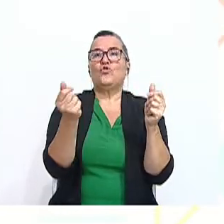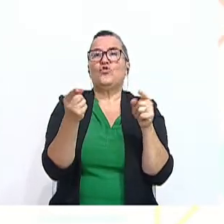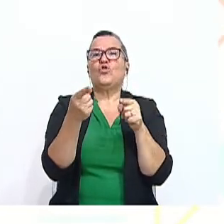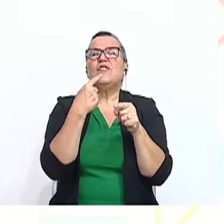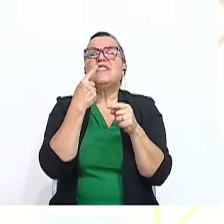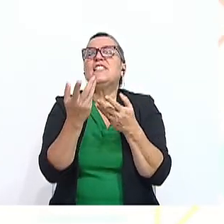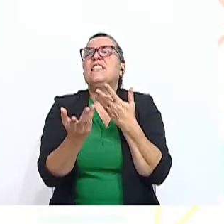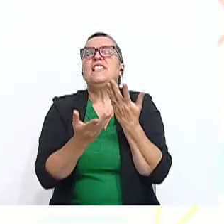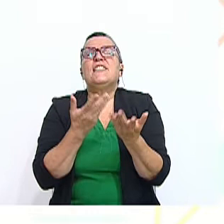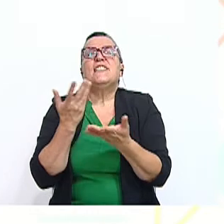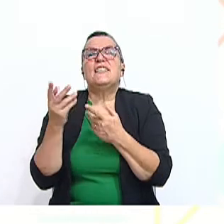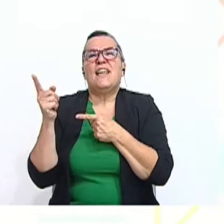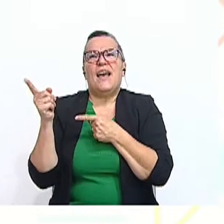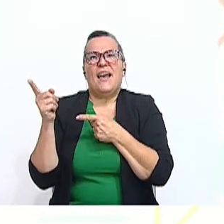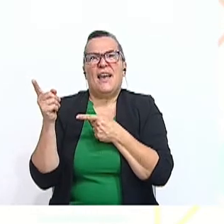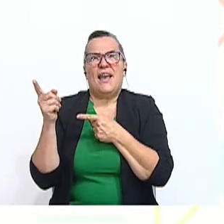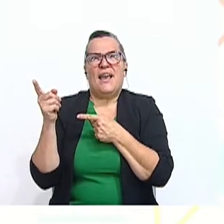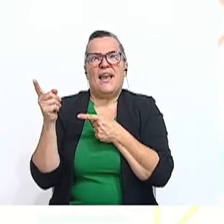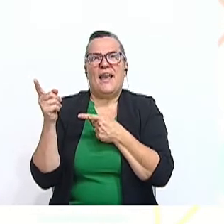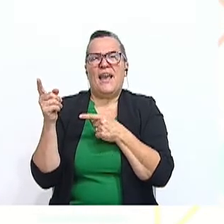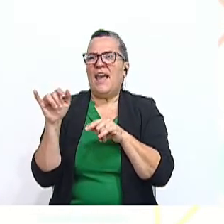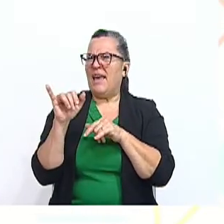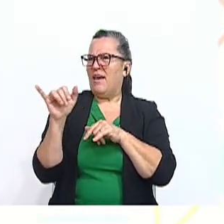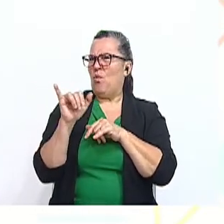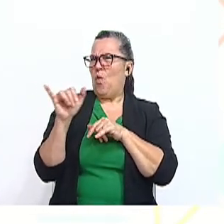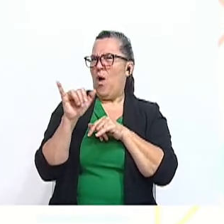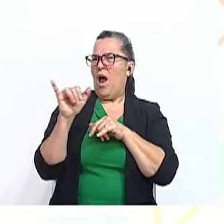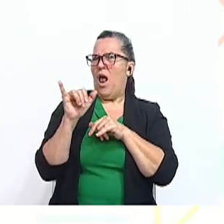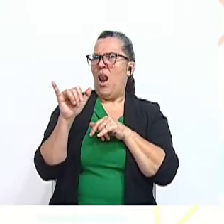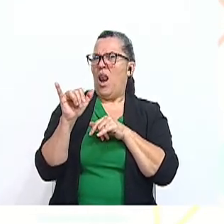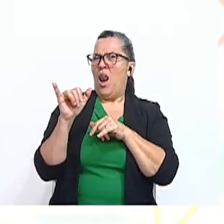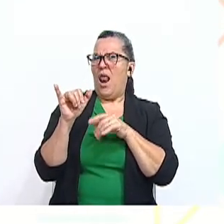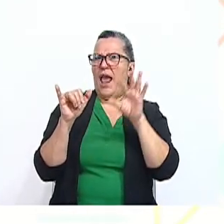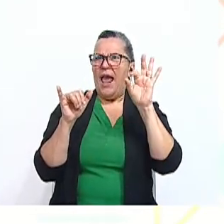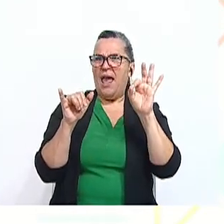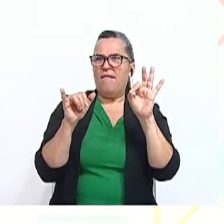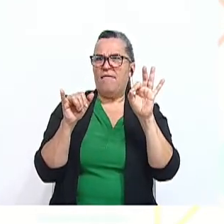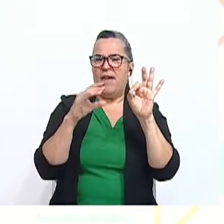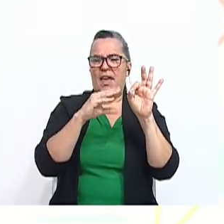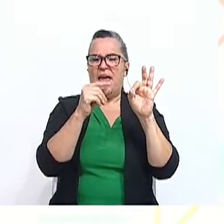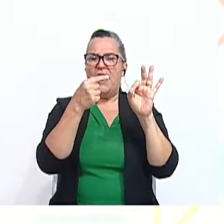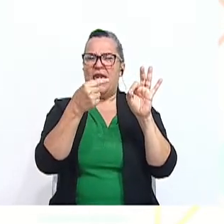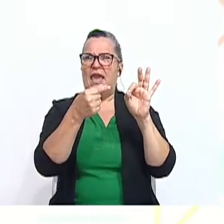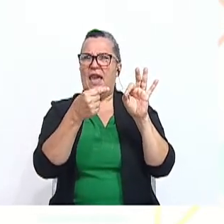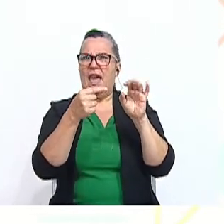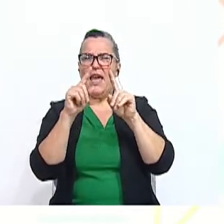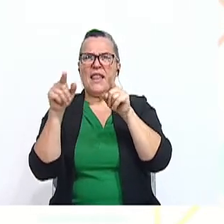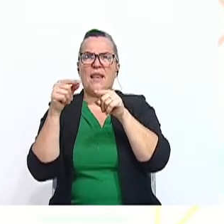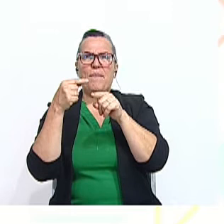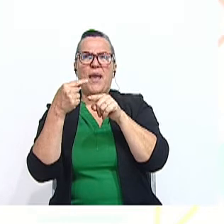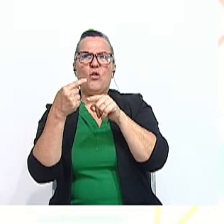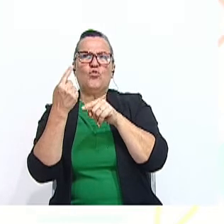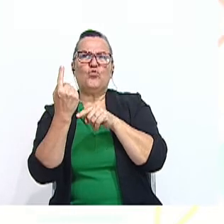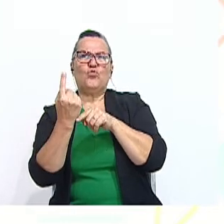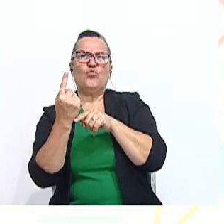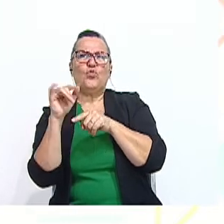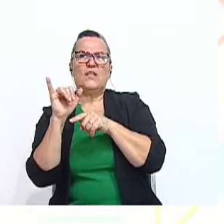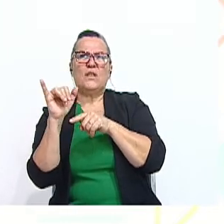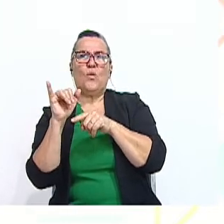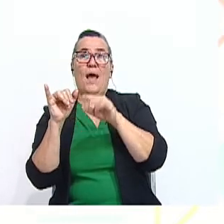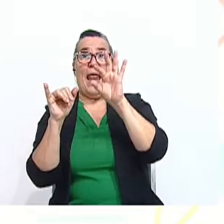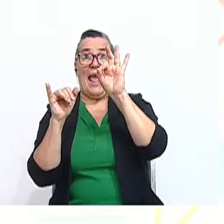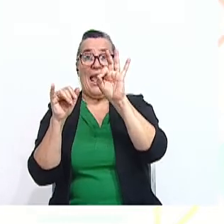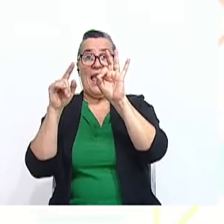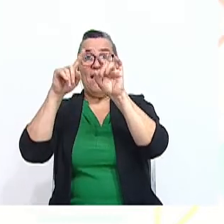de composición? ¿A qué es equivalente? La composición de f y g de -1 es equivalente a